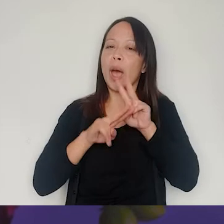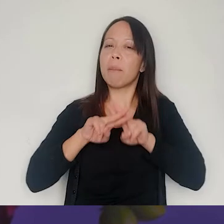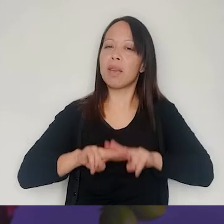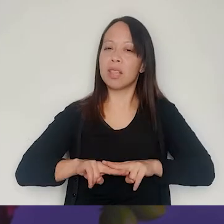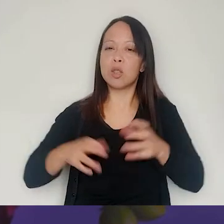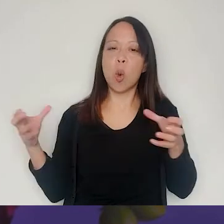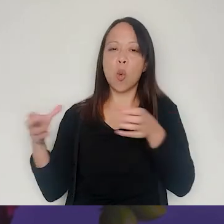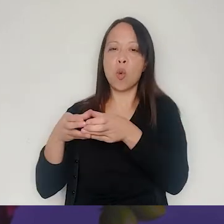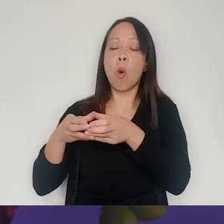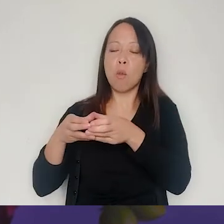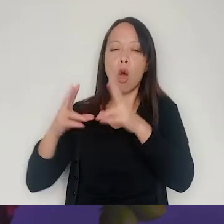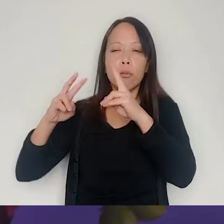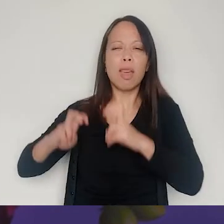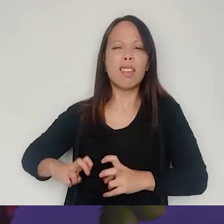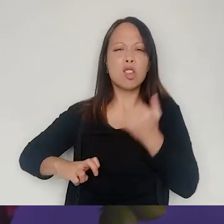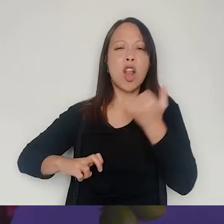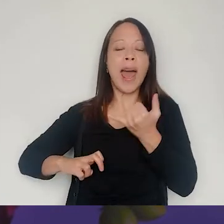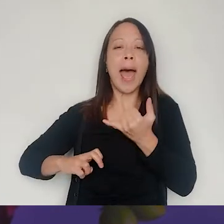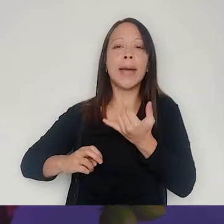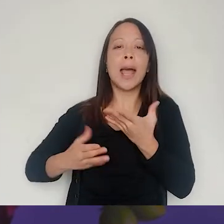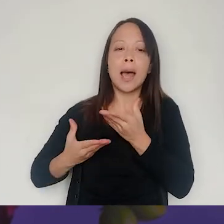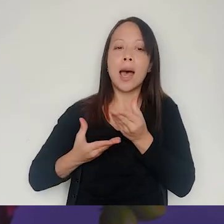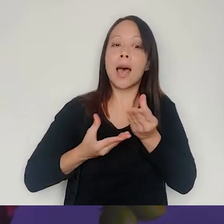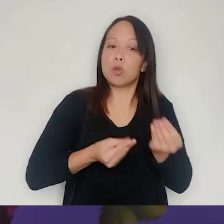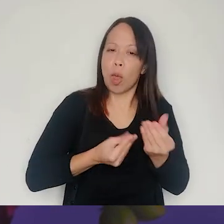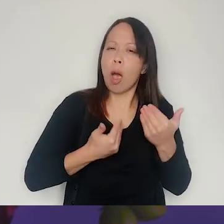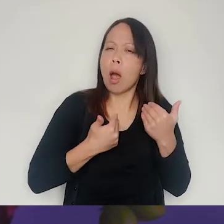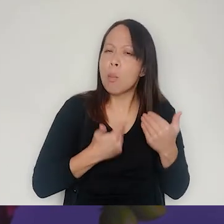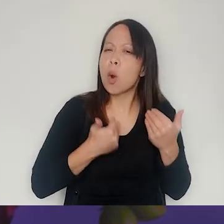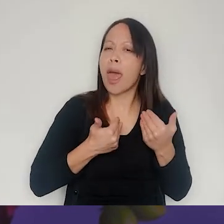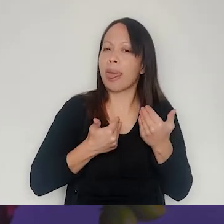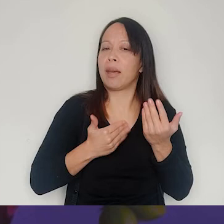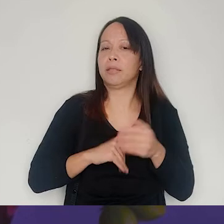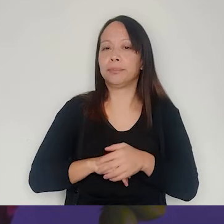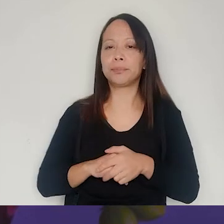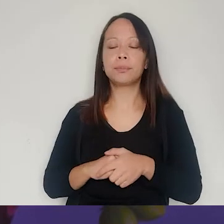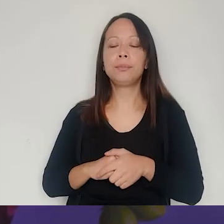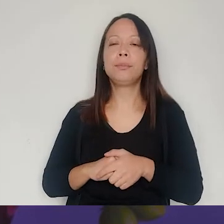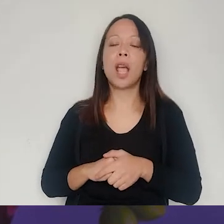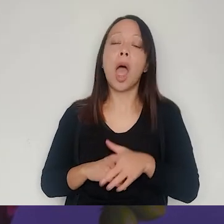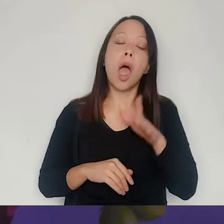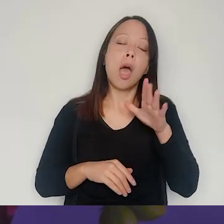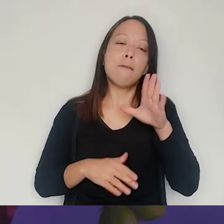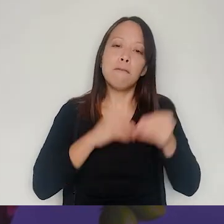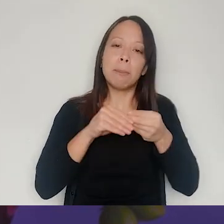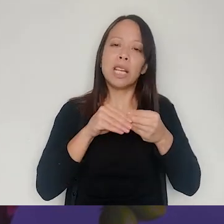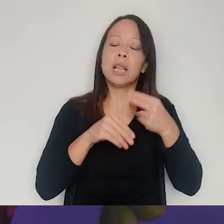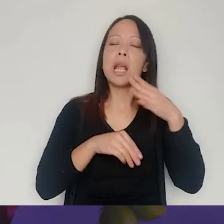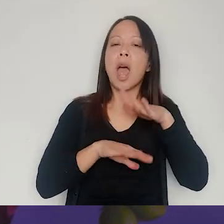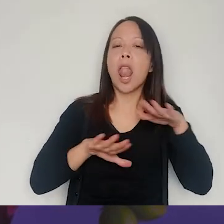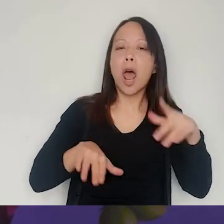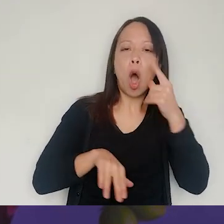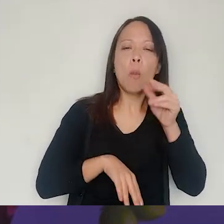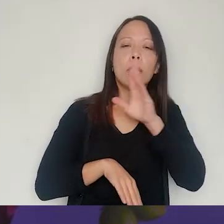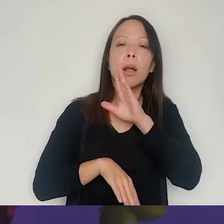grupo de investigación que está investigando sobre esto, vamos a ver si puede acoger las pruebas de este niño o niña y de esta familia.